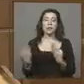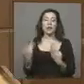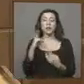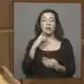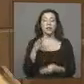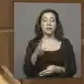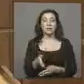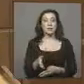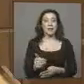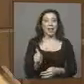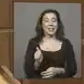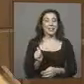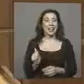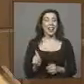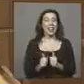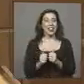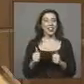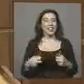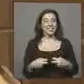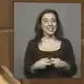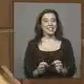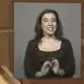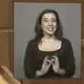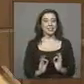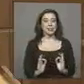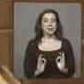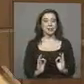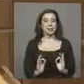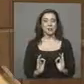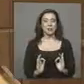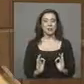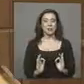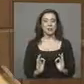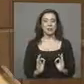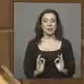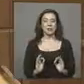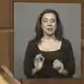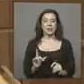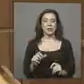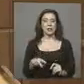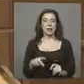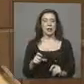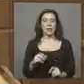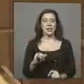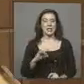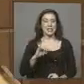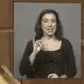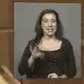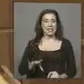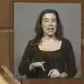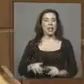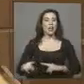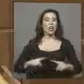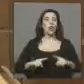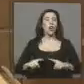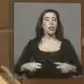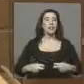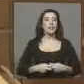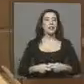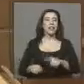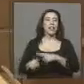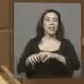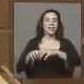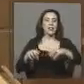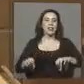presencia de los dirigentes sindicales que nos acompañan particularmente, del SITRAS, la Chile y la coordinadora del sindicato de interempresa. Y en